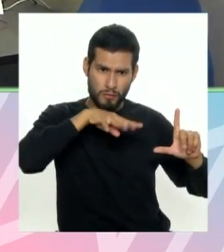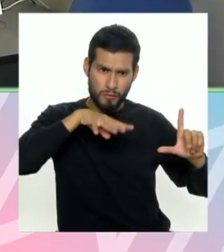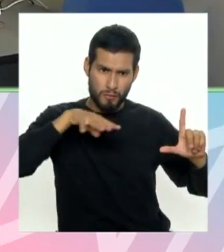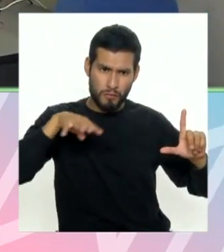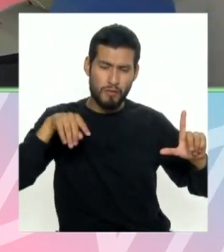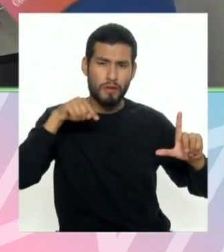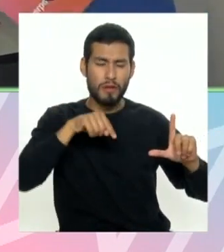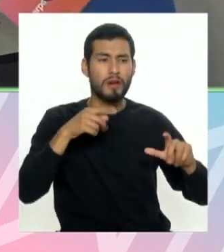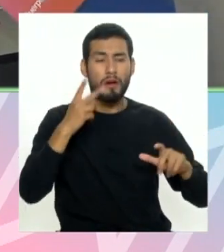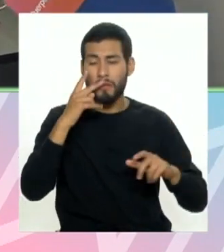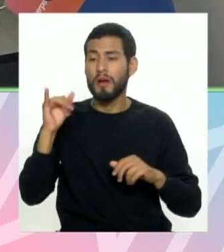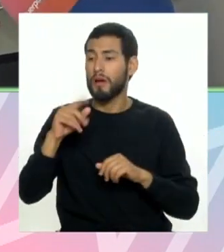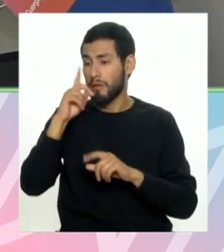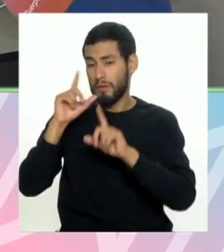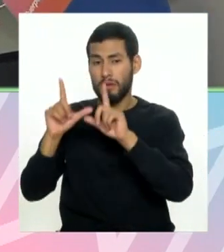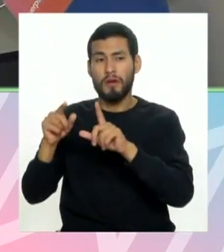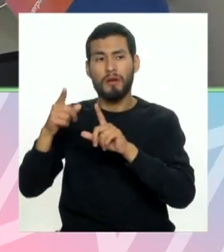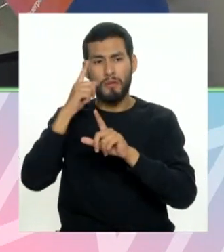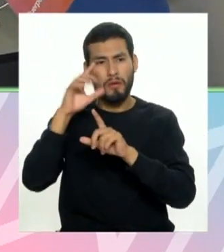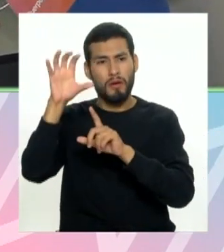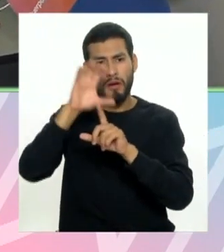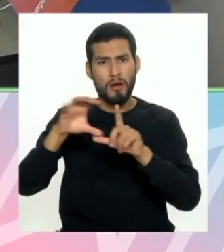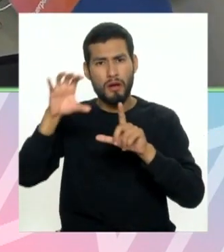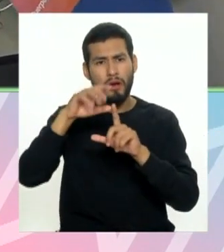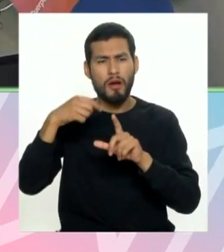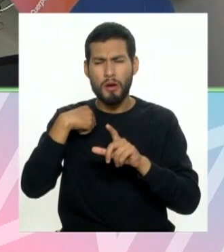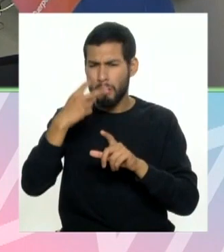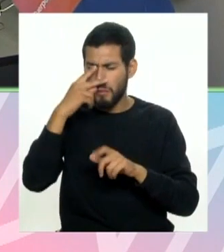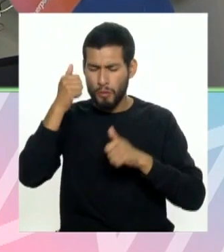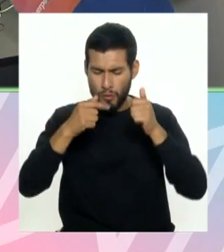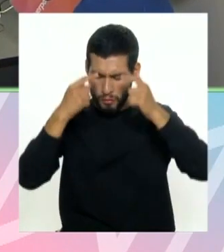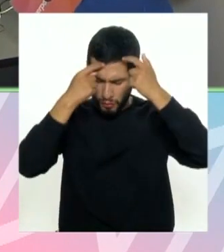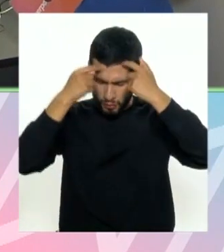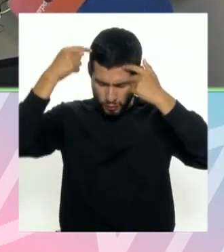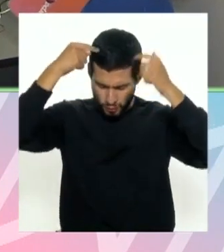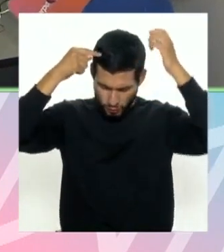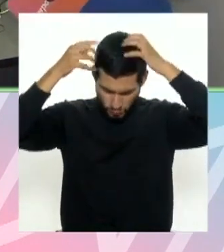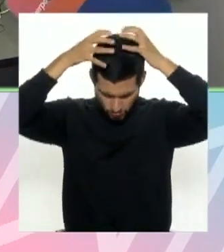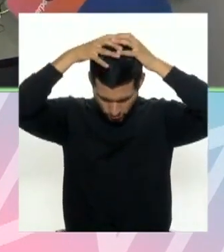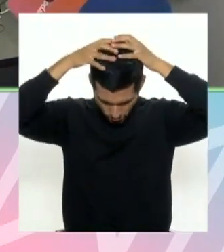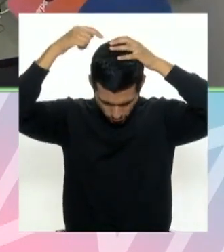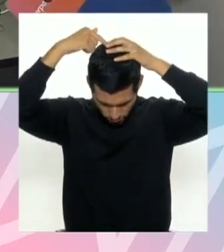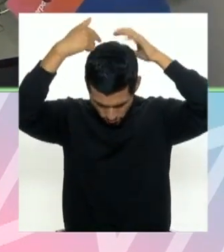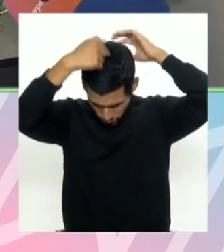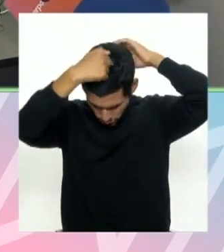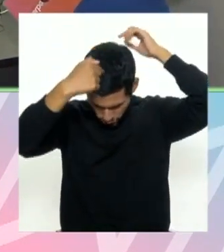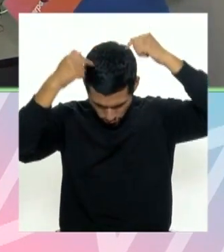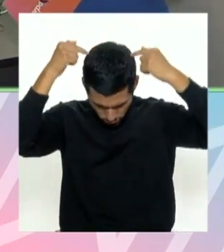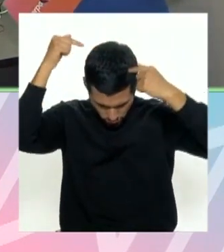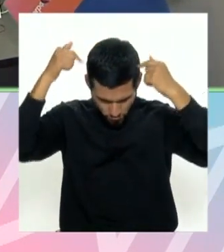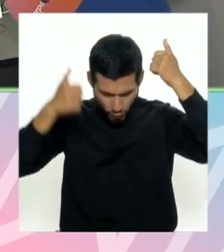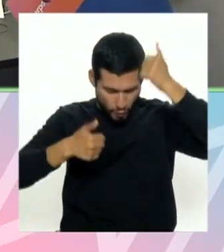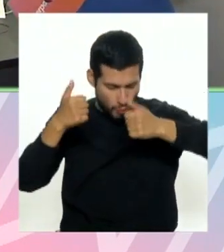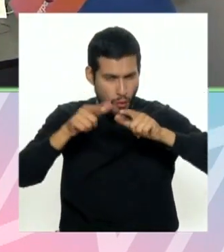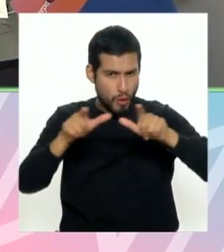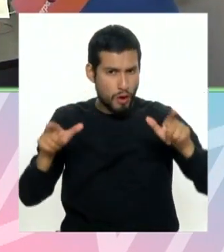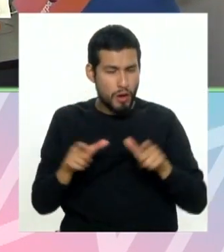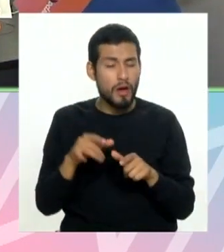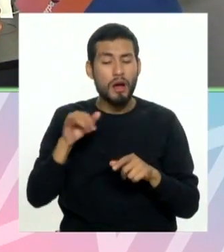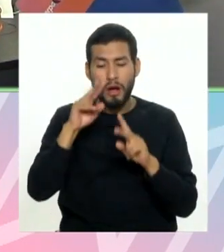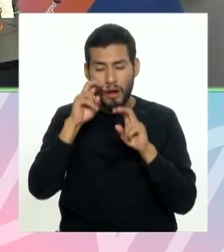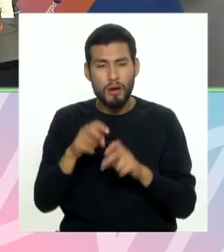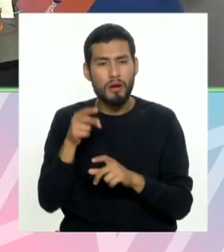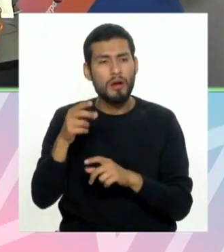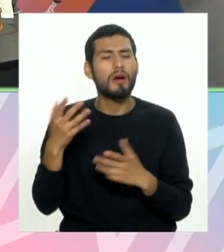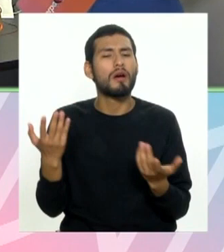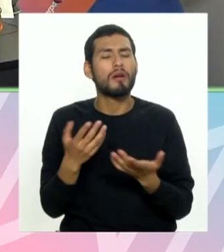un paciente para cirugía, no solo tenemos que ver en qué punto se está produciendo esta actividad, sino también la clínica del